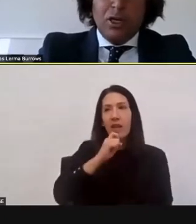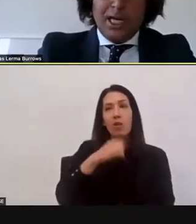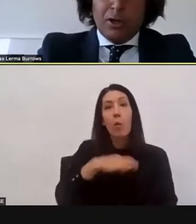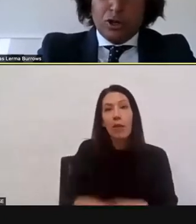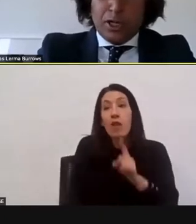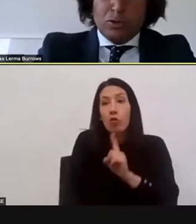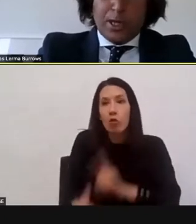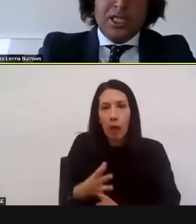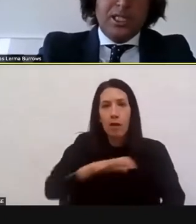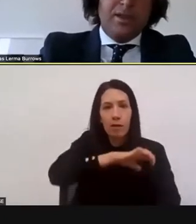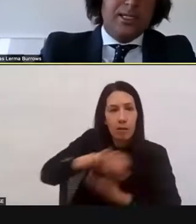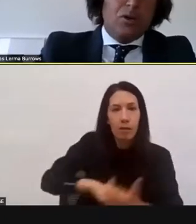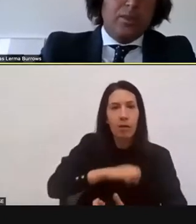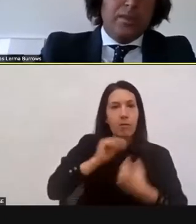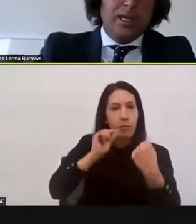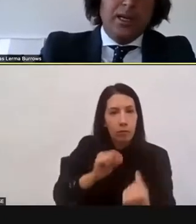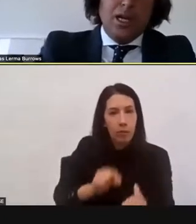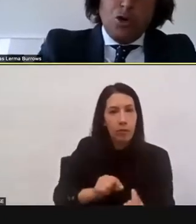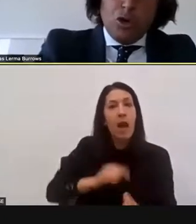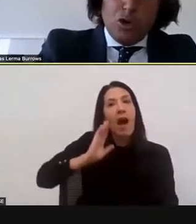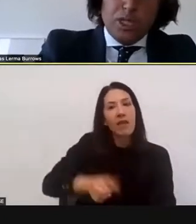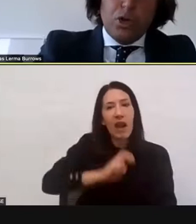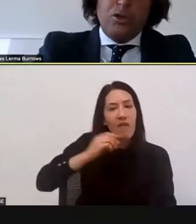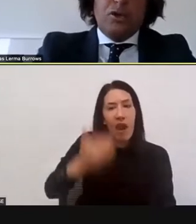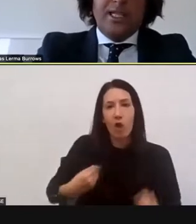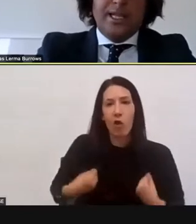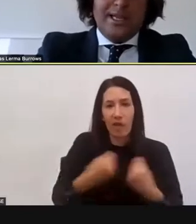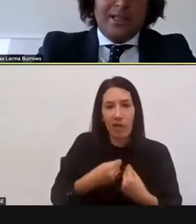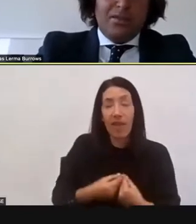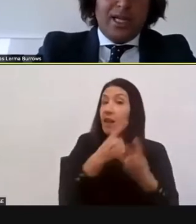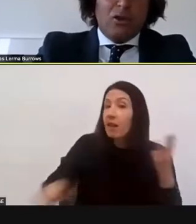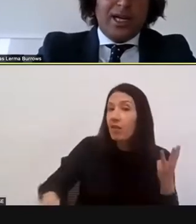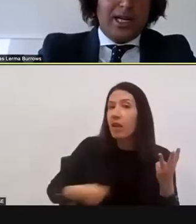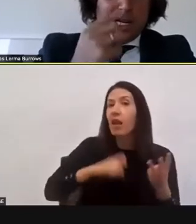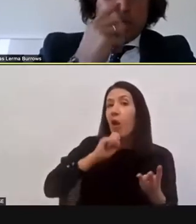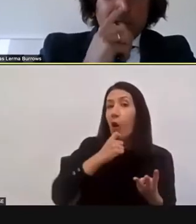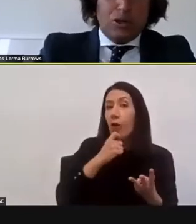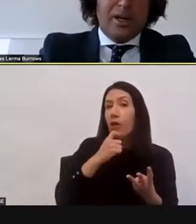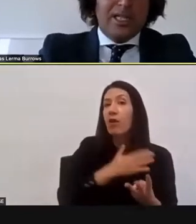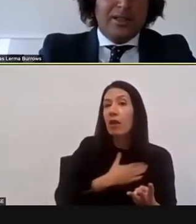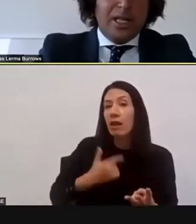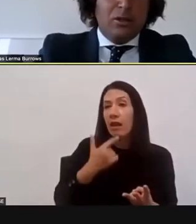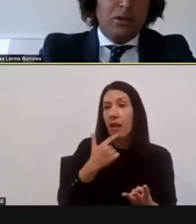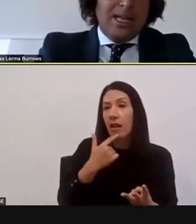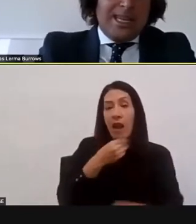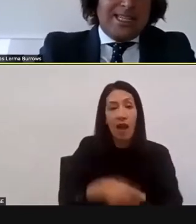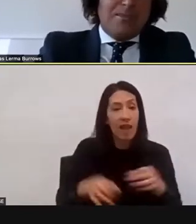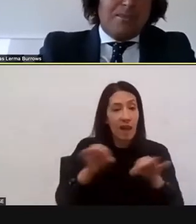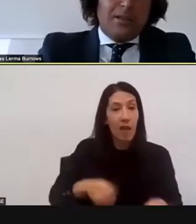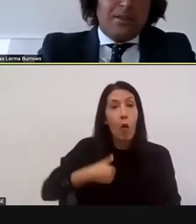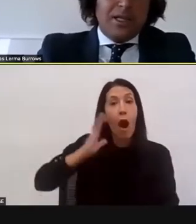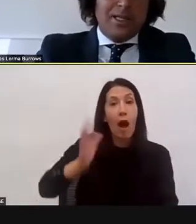enfrentamiento y erosiona los valores esenciales de la convivencia, no es lo mismo el odio que se identifica con la animadversión o el resentimiento.